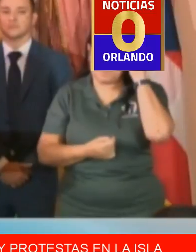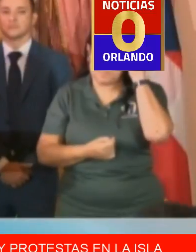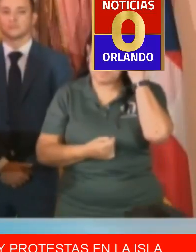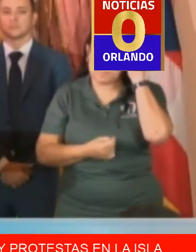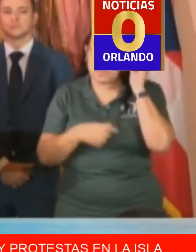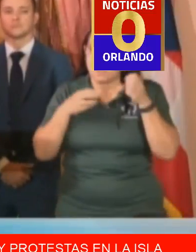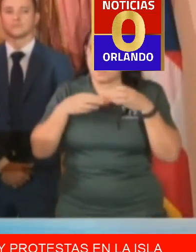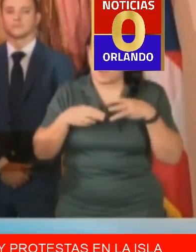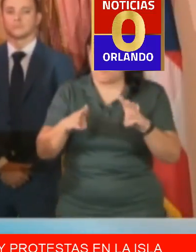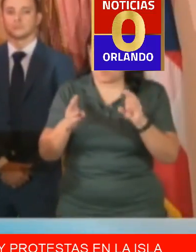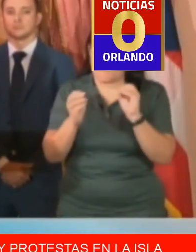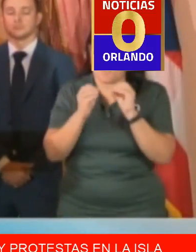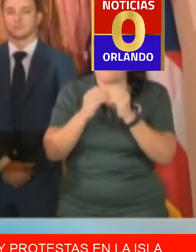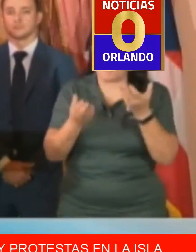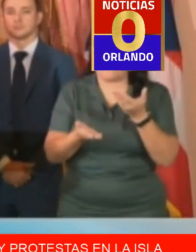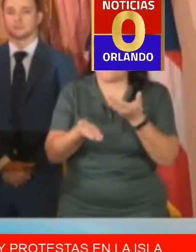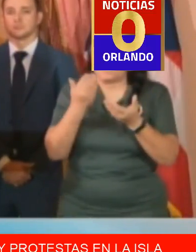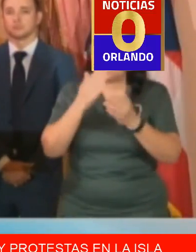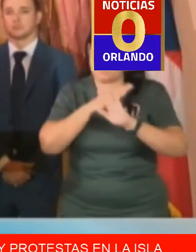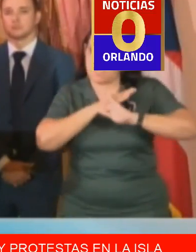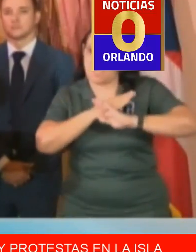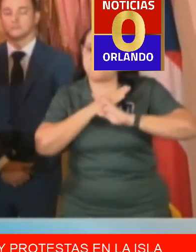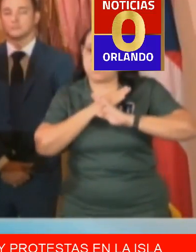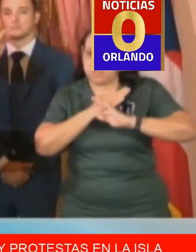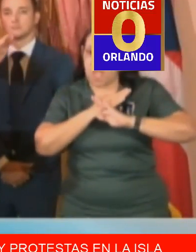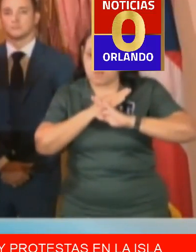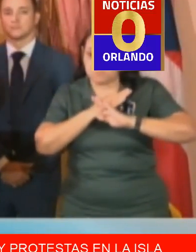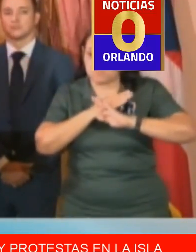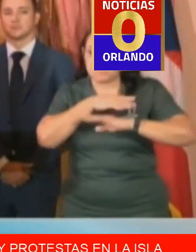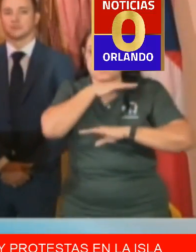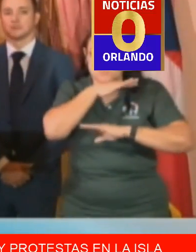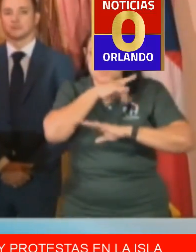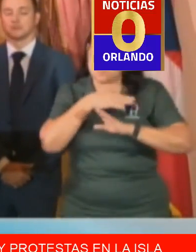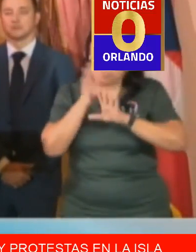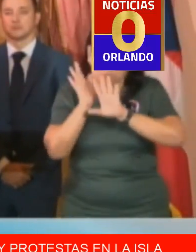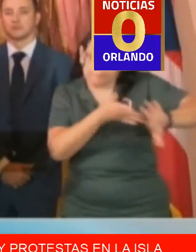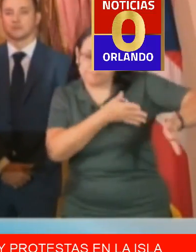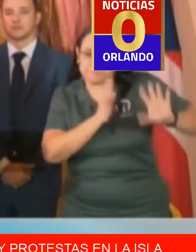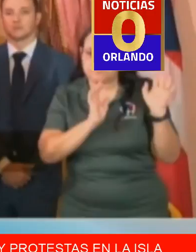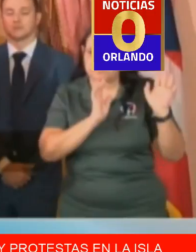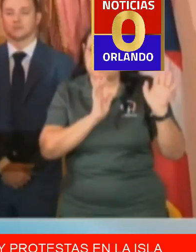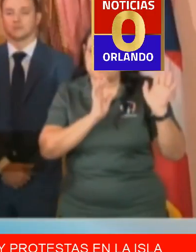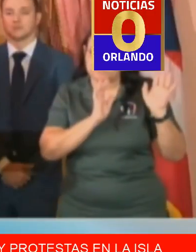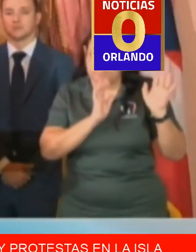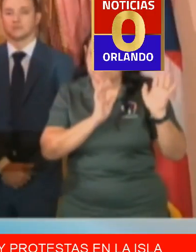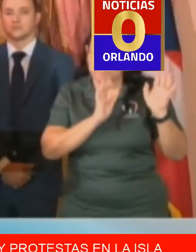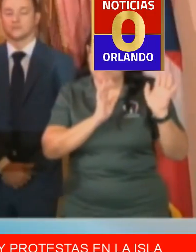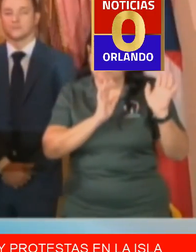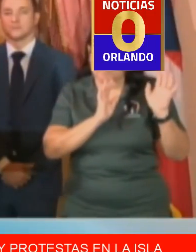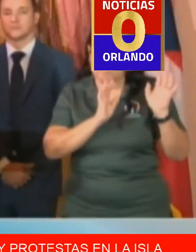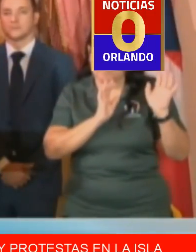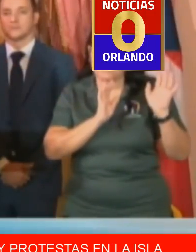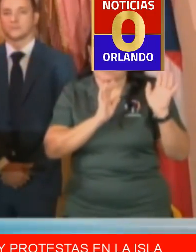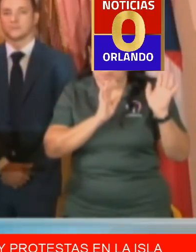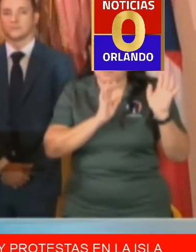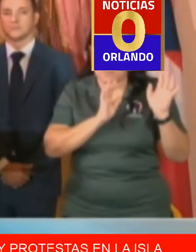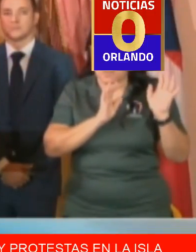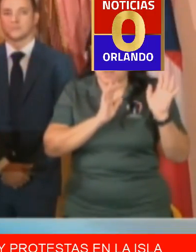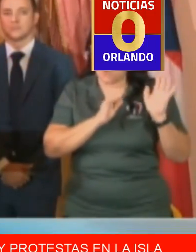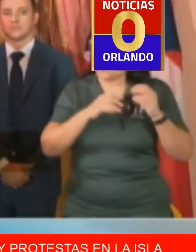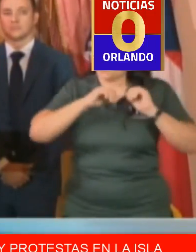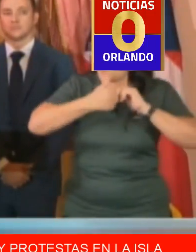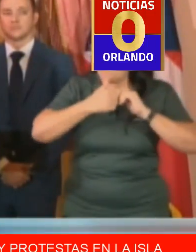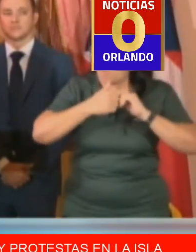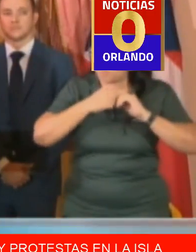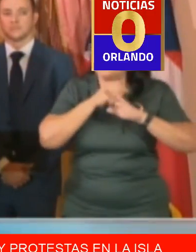La manera más fácil de evitar que salgan cosas de la corrupción es ignorándola. La manera más efectiva de combatirla